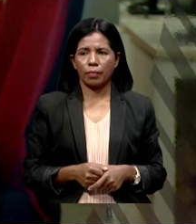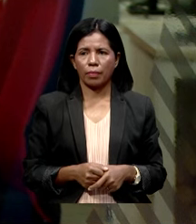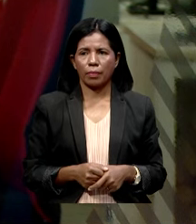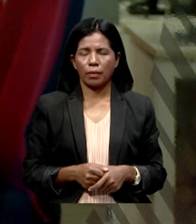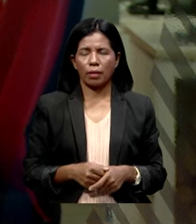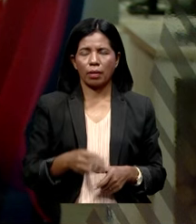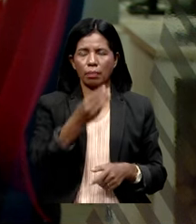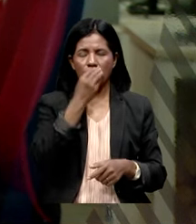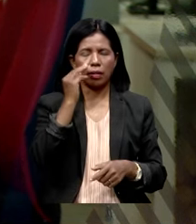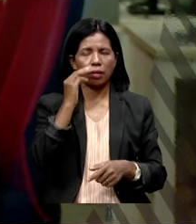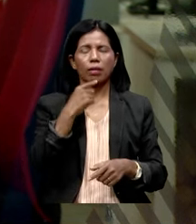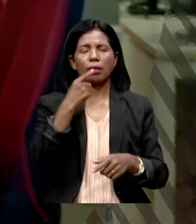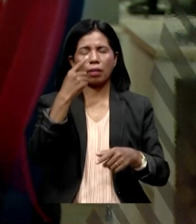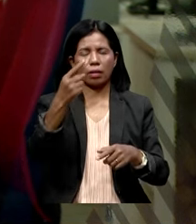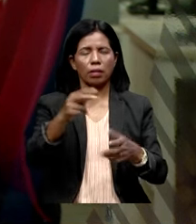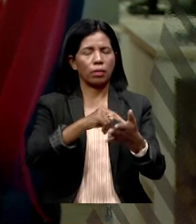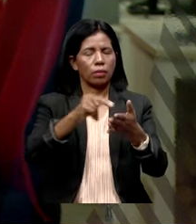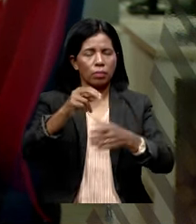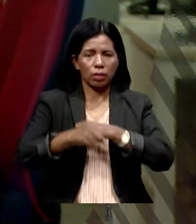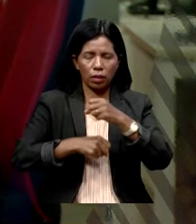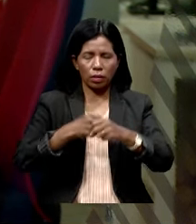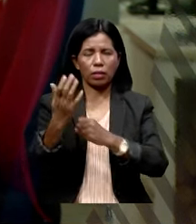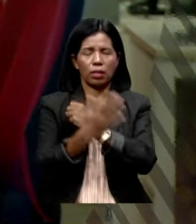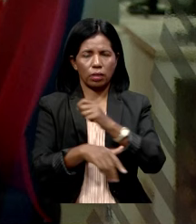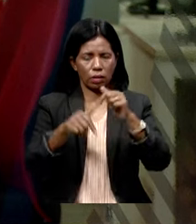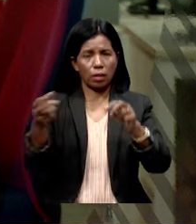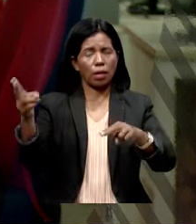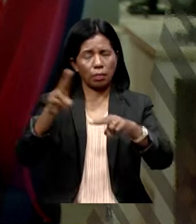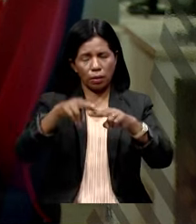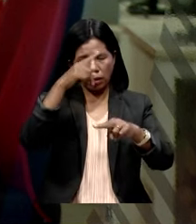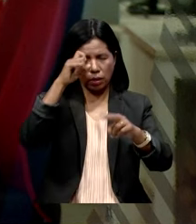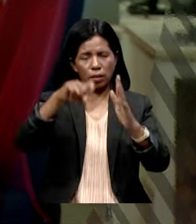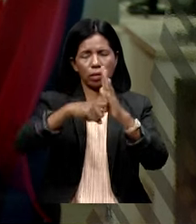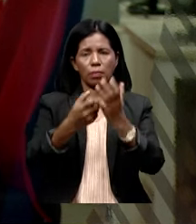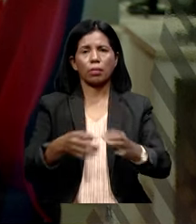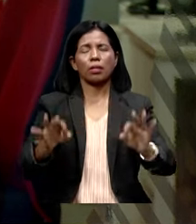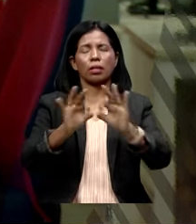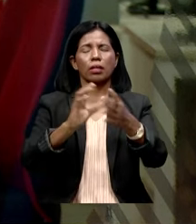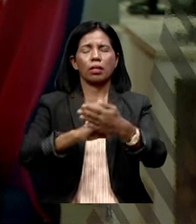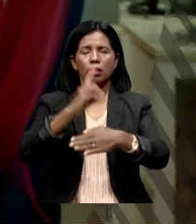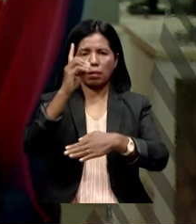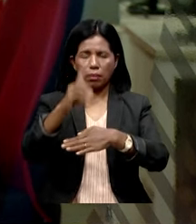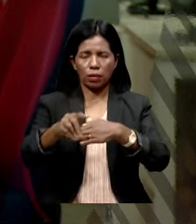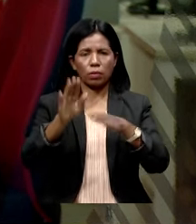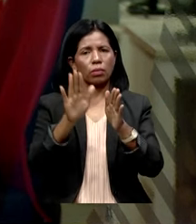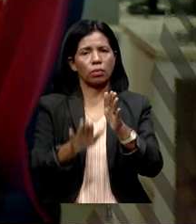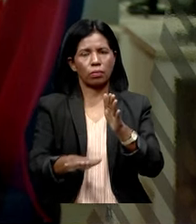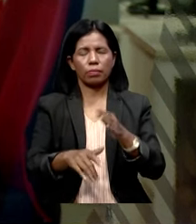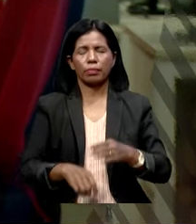María Alcatiri considera que el número de pobreza en Rayalaran aumenta, también es chave importante para el desarrollo de Agdasak.